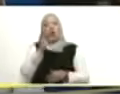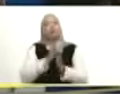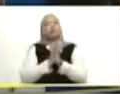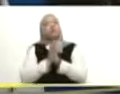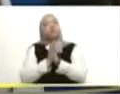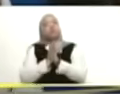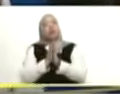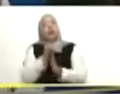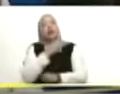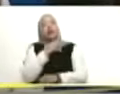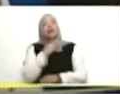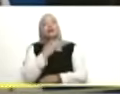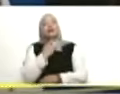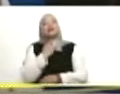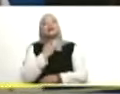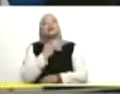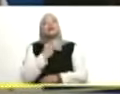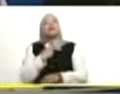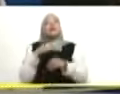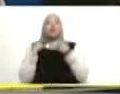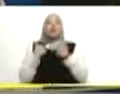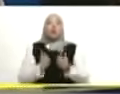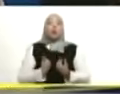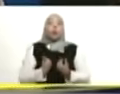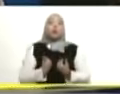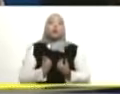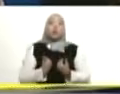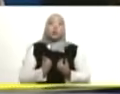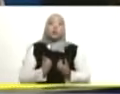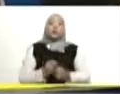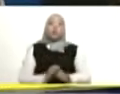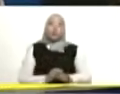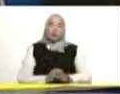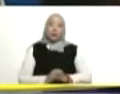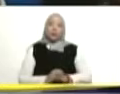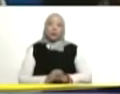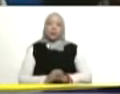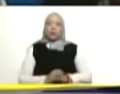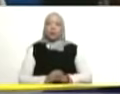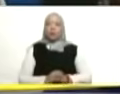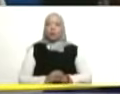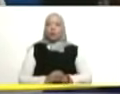favor. Para que descanse. Y que toquen tambores, presidente, con la que va a anunciar. Sí,